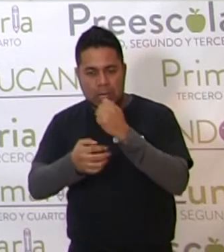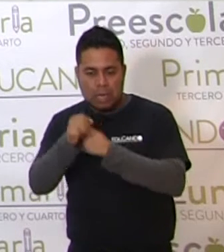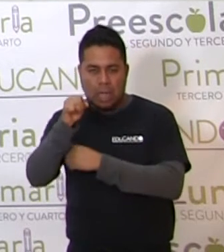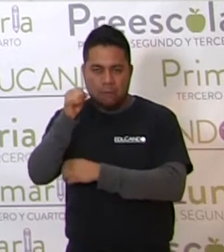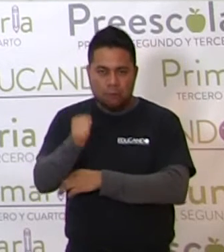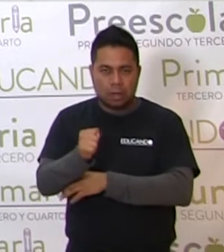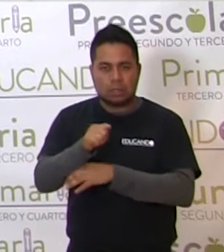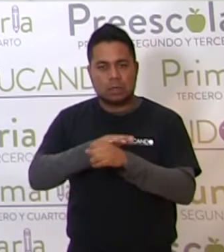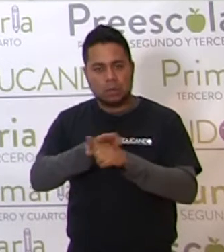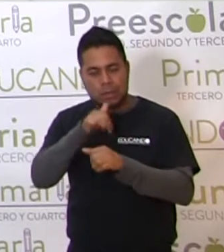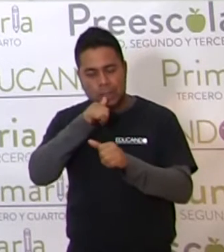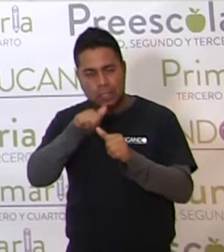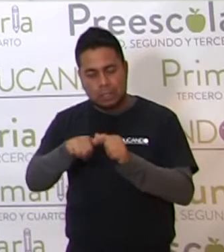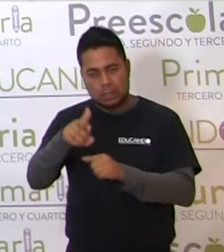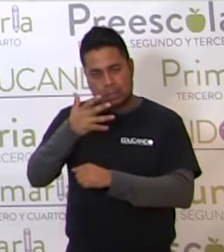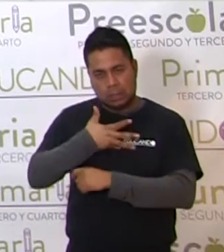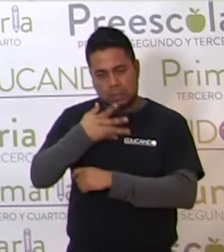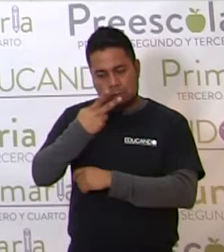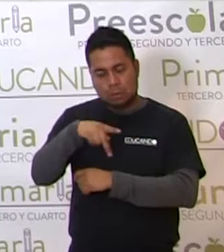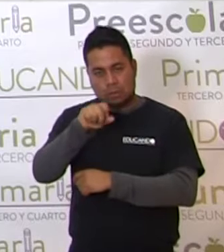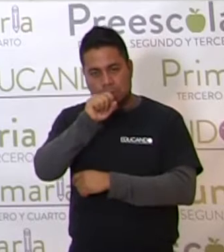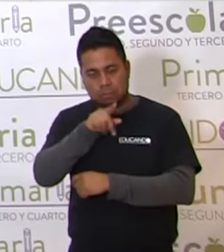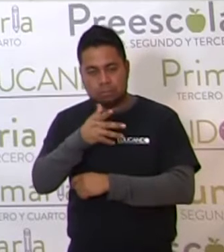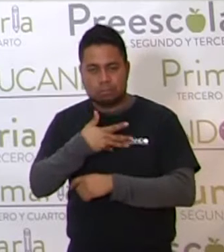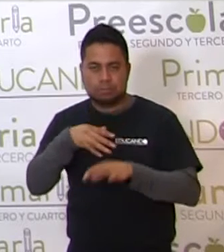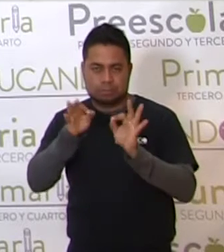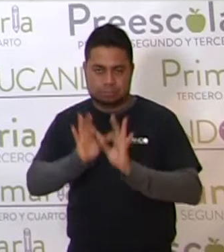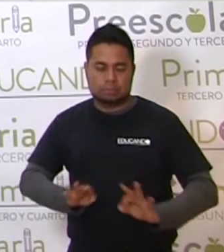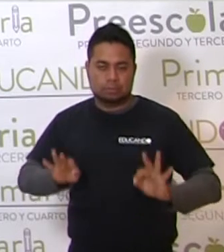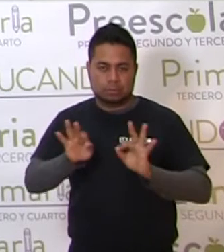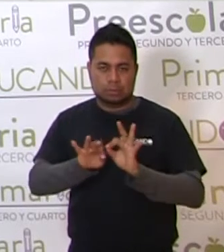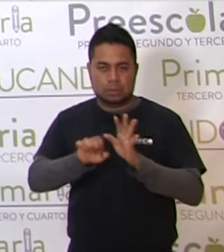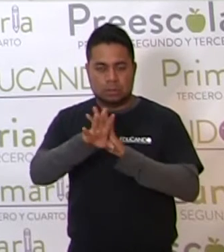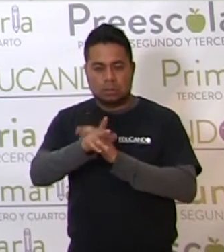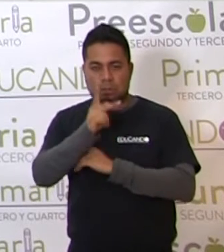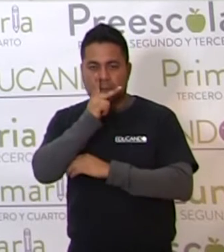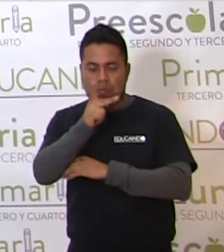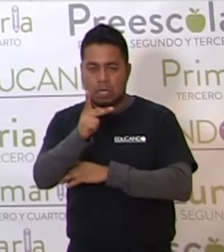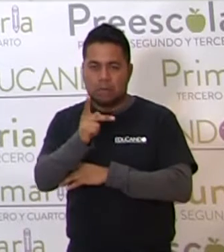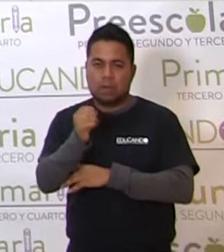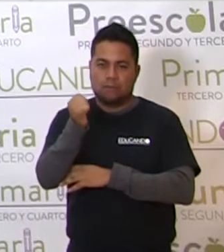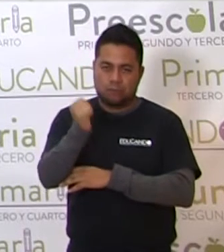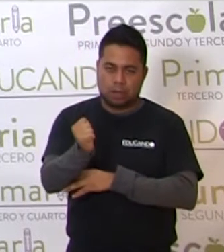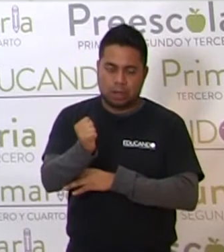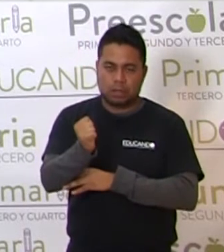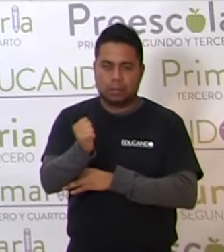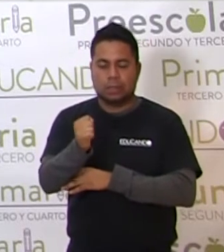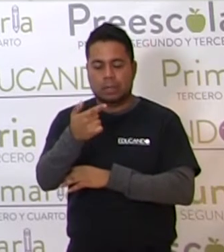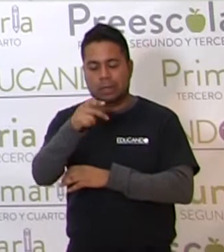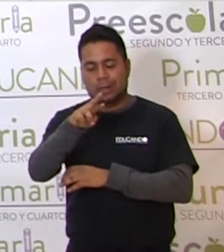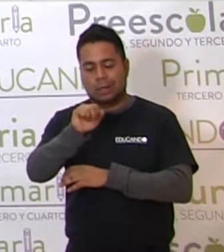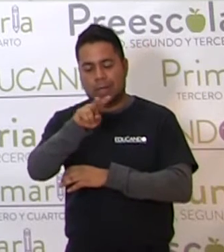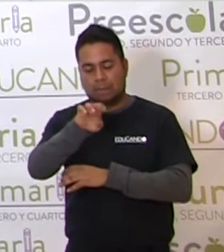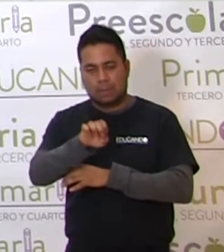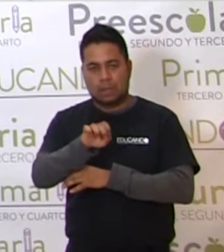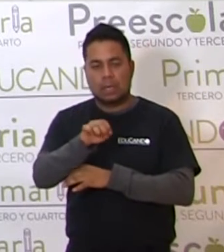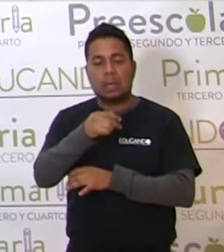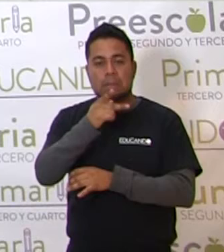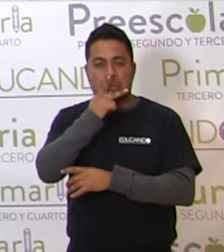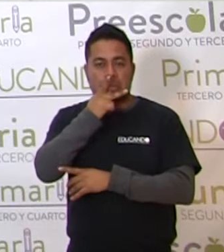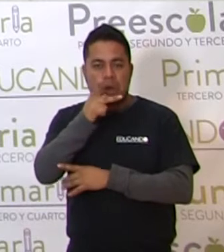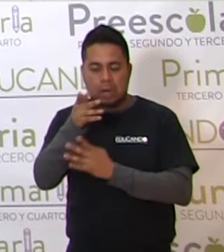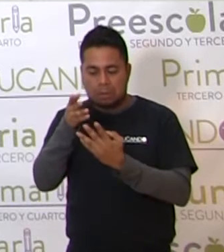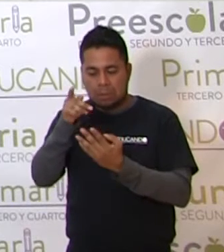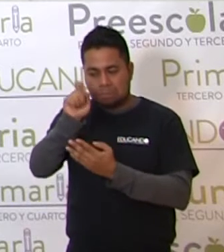qué vocal se encuentra pero sobre todo si es una palabra grave si es una palabra aguda o si es una